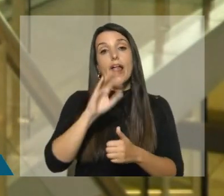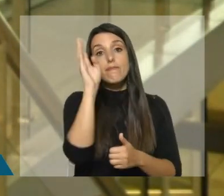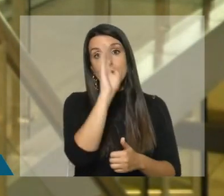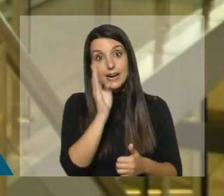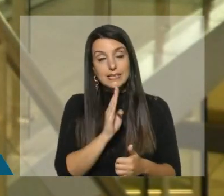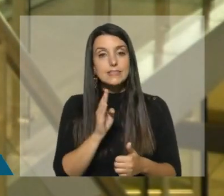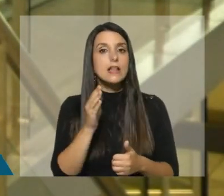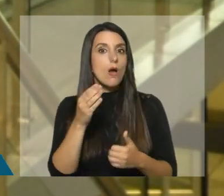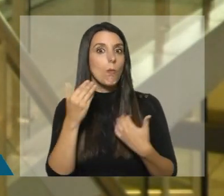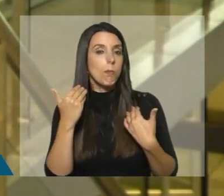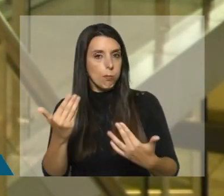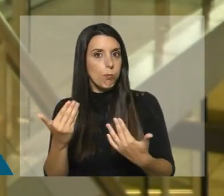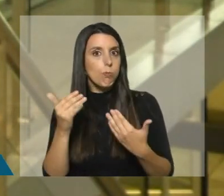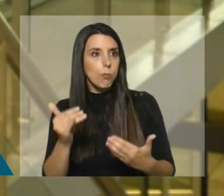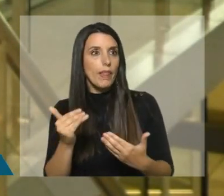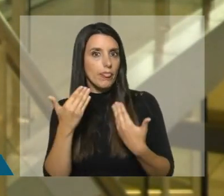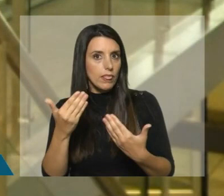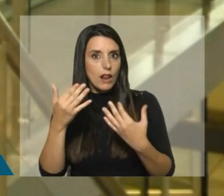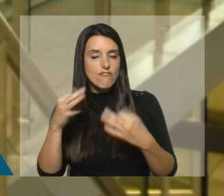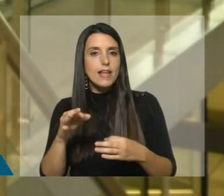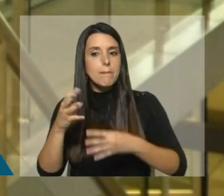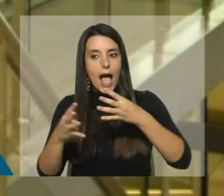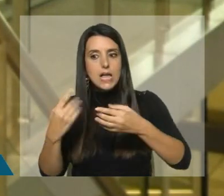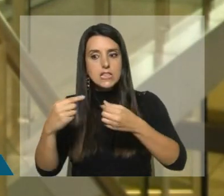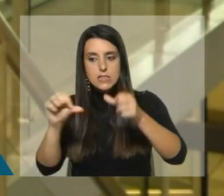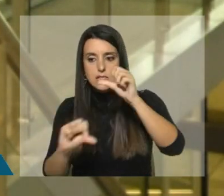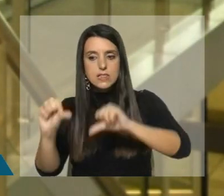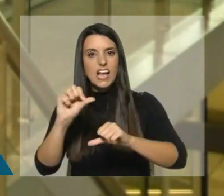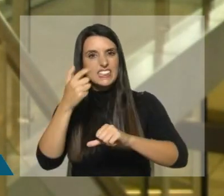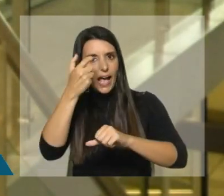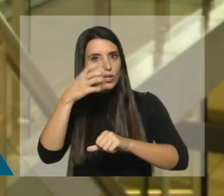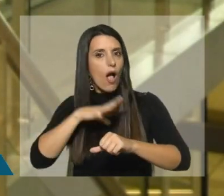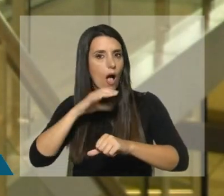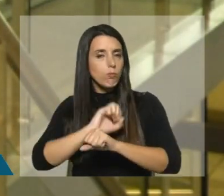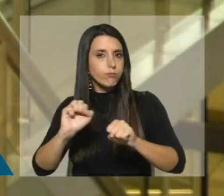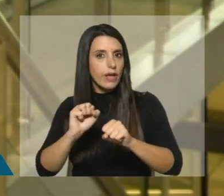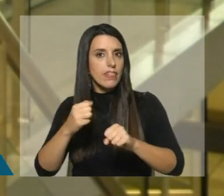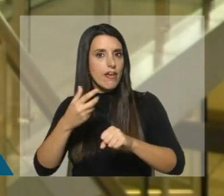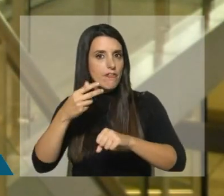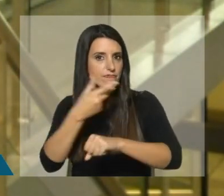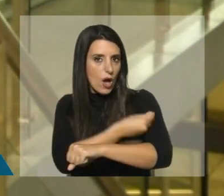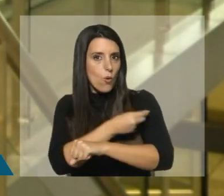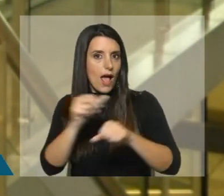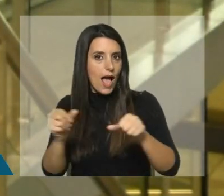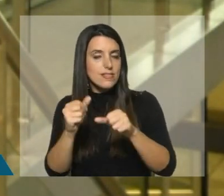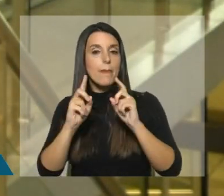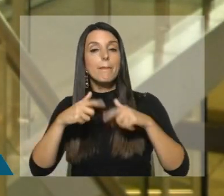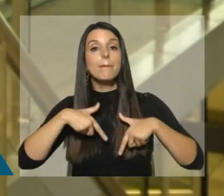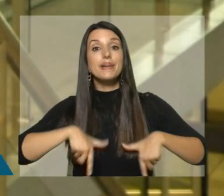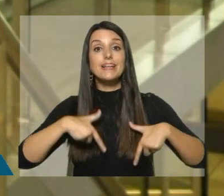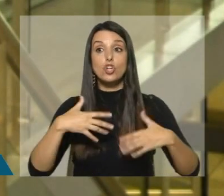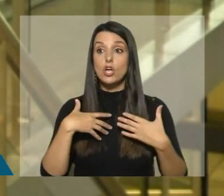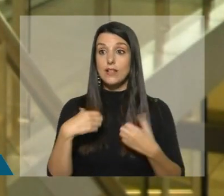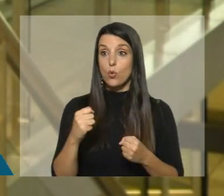Brasil están muy capacitados en lo técnico y en la infraestructura como para llegar a eso. El ministro de Salud de